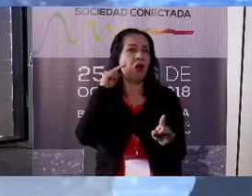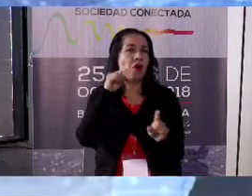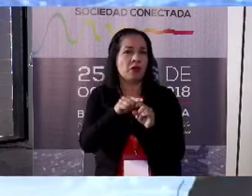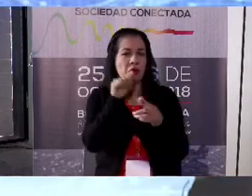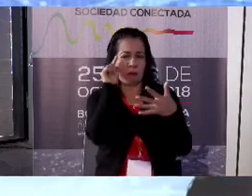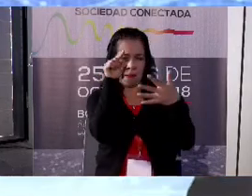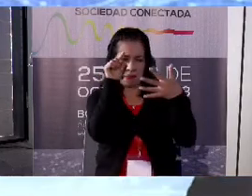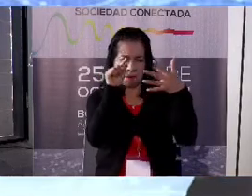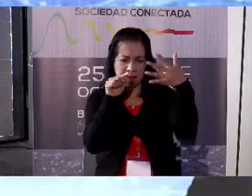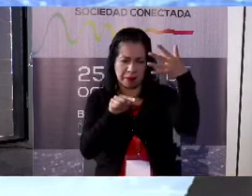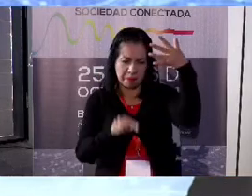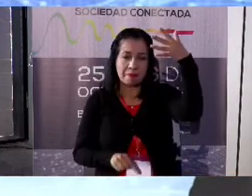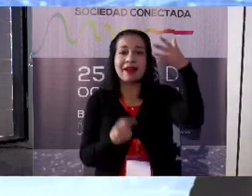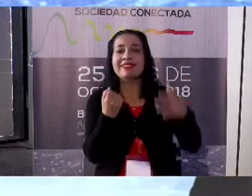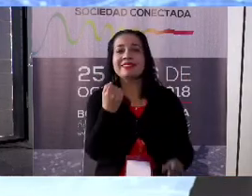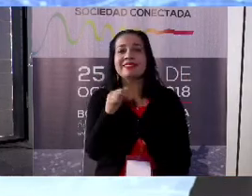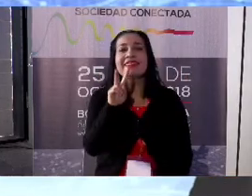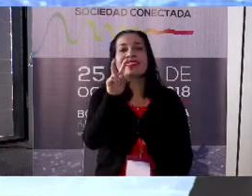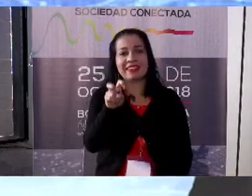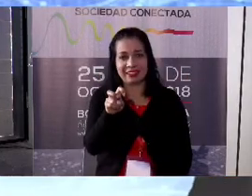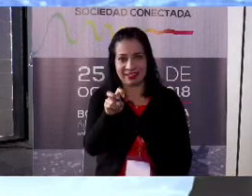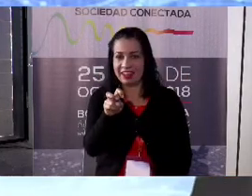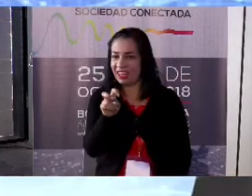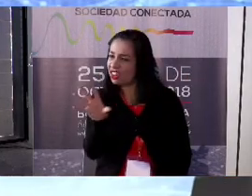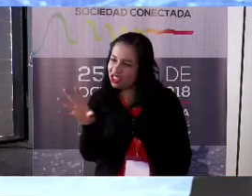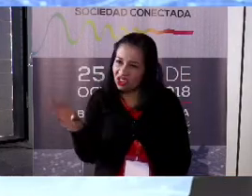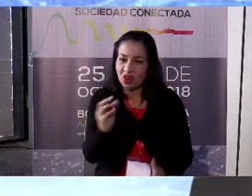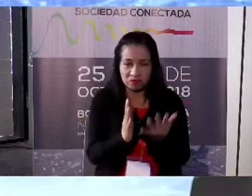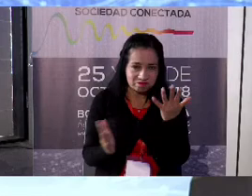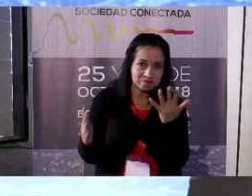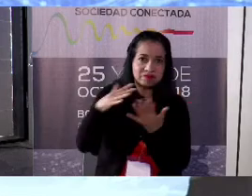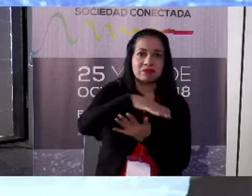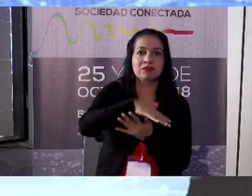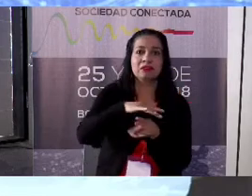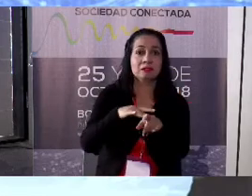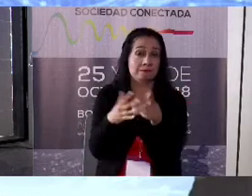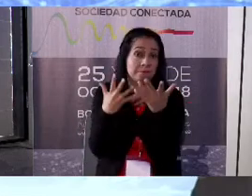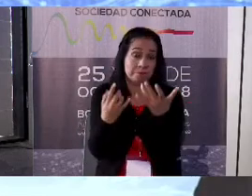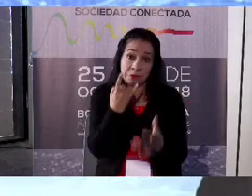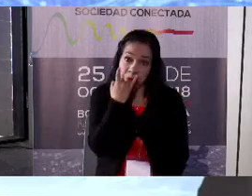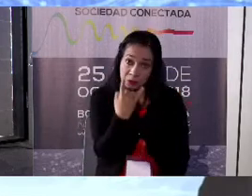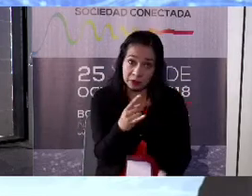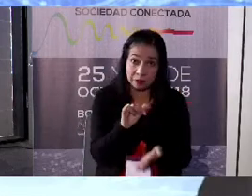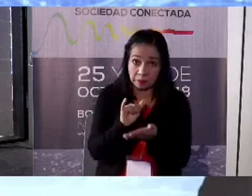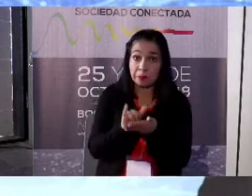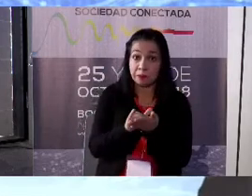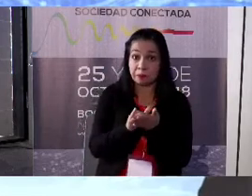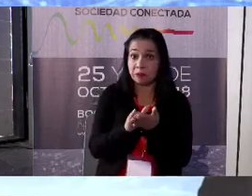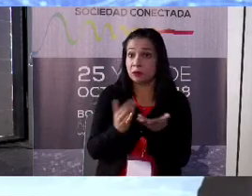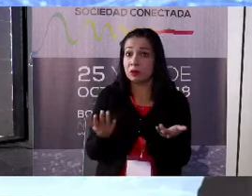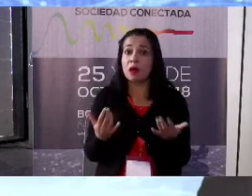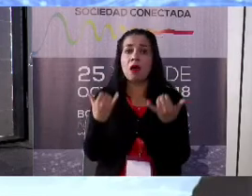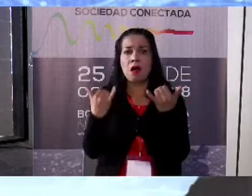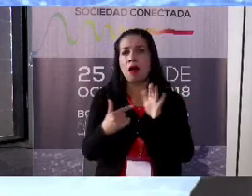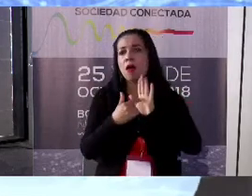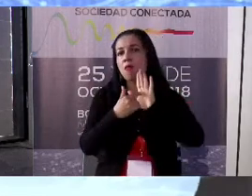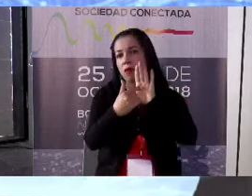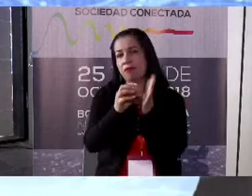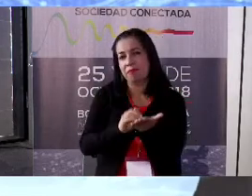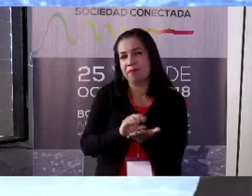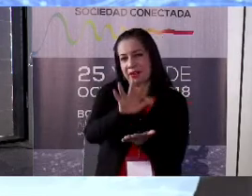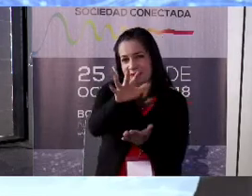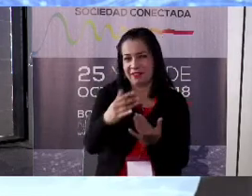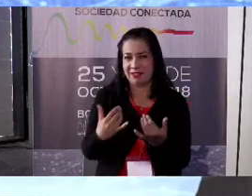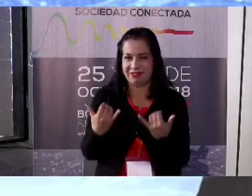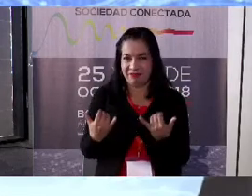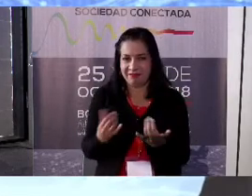17 eh si a ustedes les parece y están interesados En eso yo tengo aquí en la presentación o tenía para